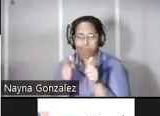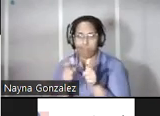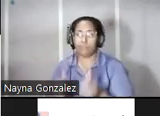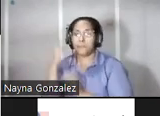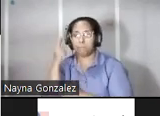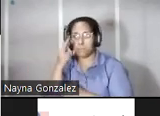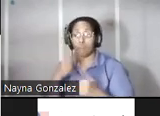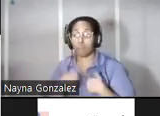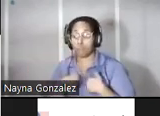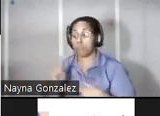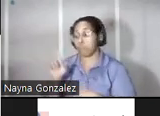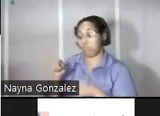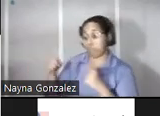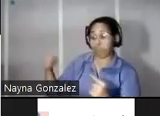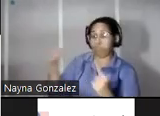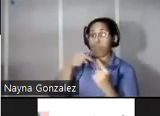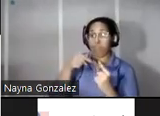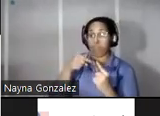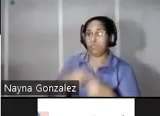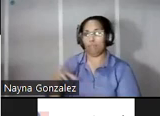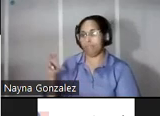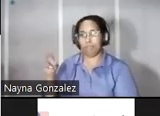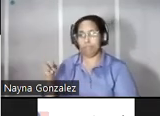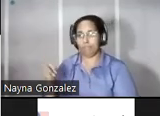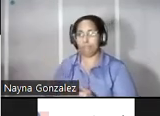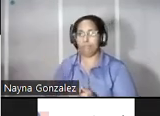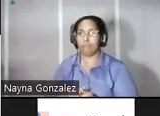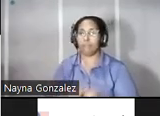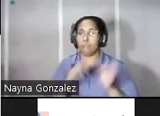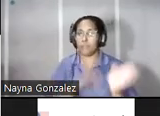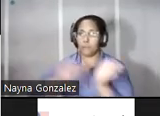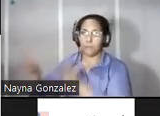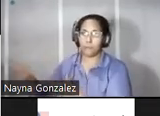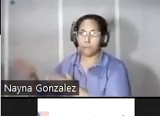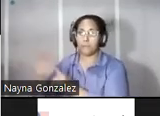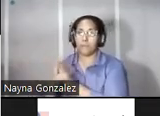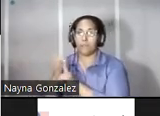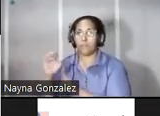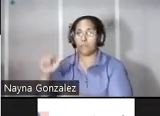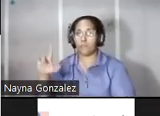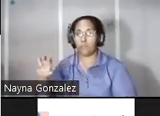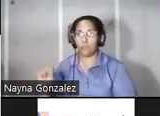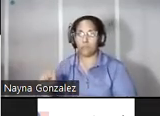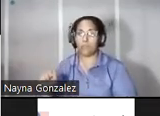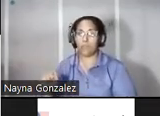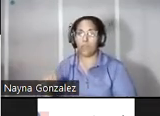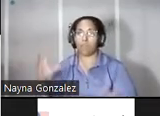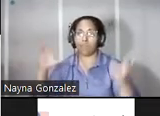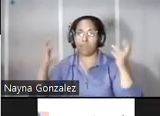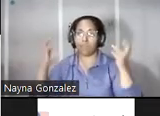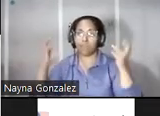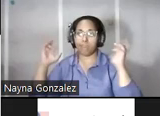por eso que discrepo del señalamiento que hace la prensa local al referirse al caso de Eloísa como uno de súbita